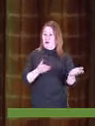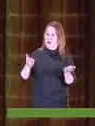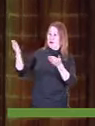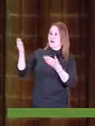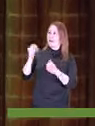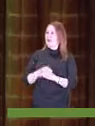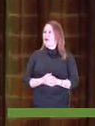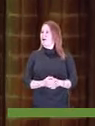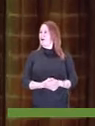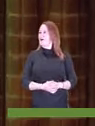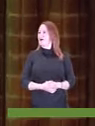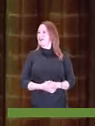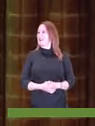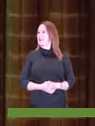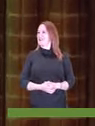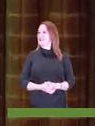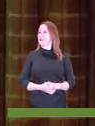bienvenido.